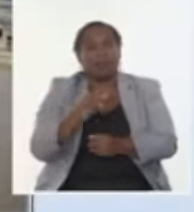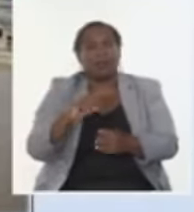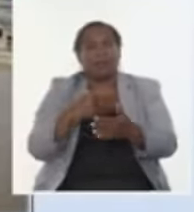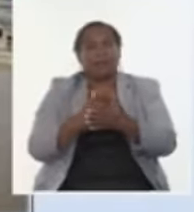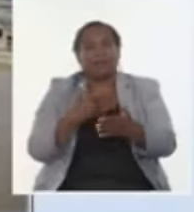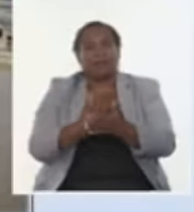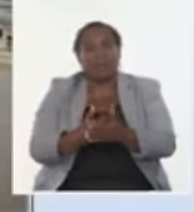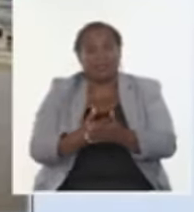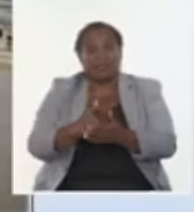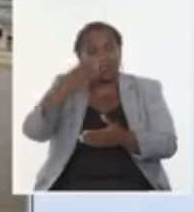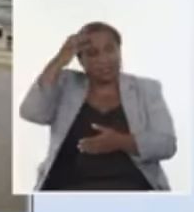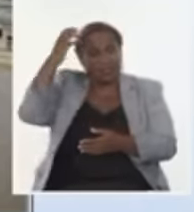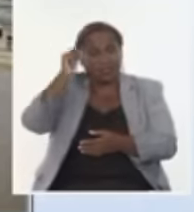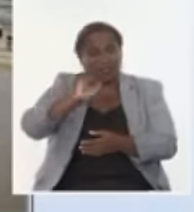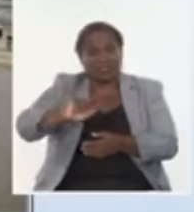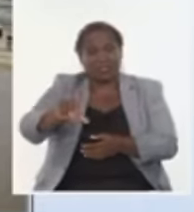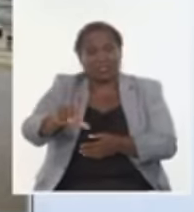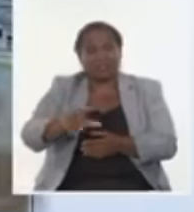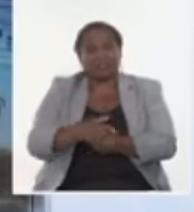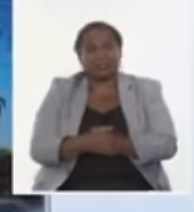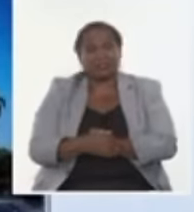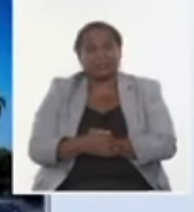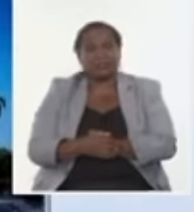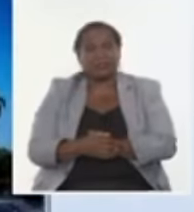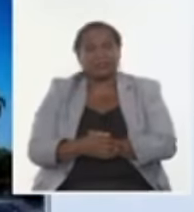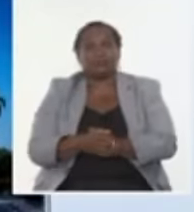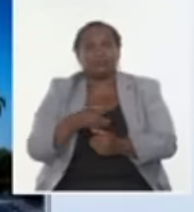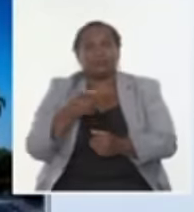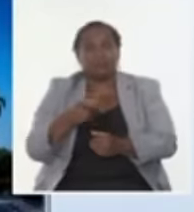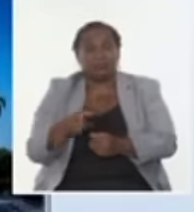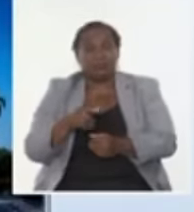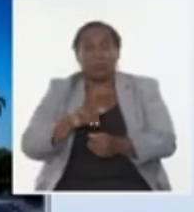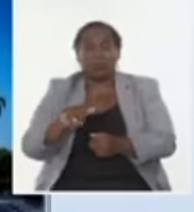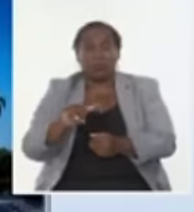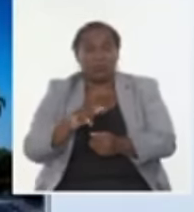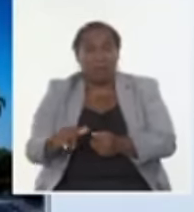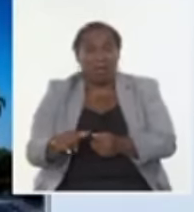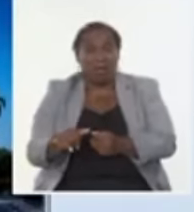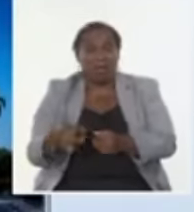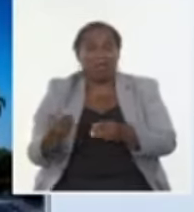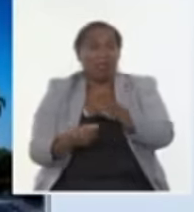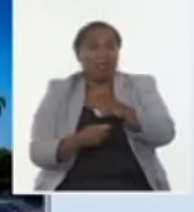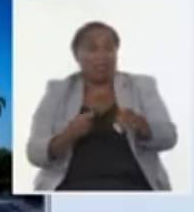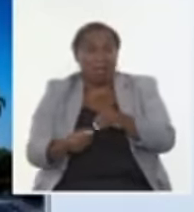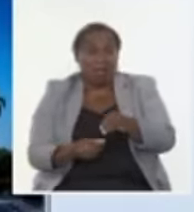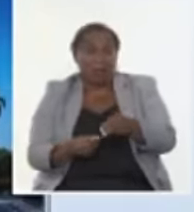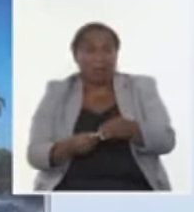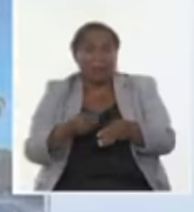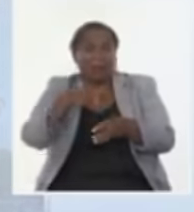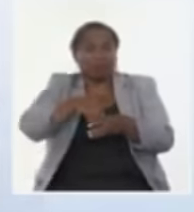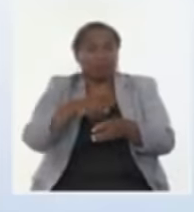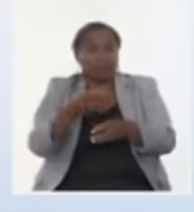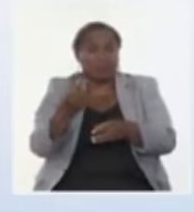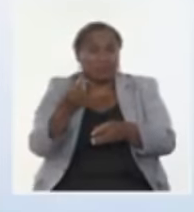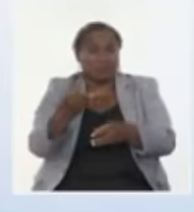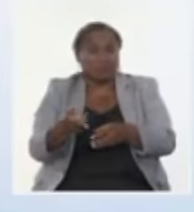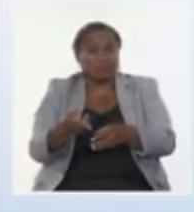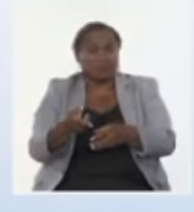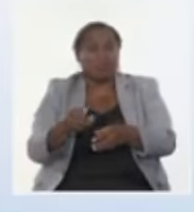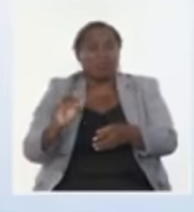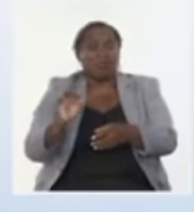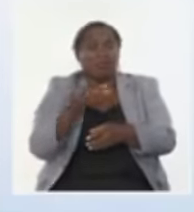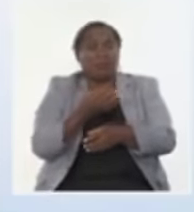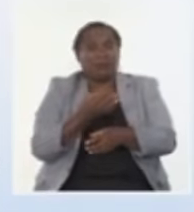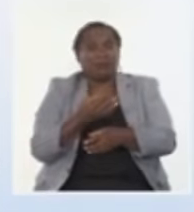estatal socialista, el redimensionamiento del sector presupuestado, el perfeccionamiento de los